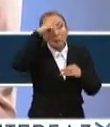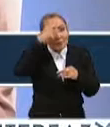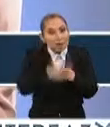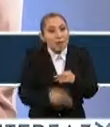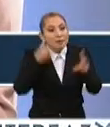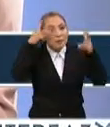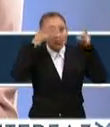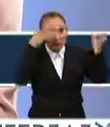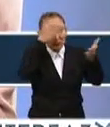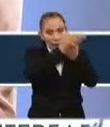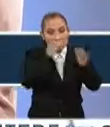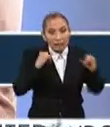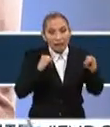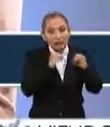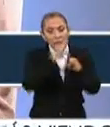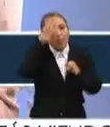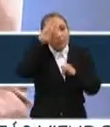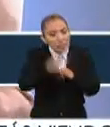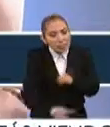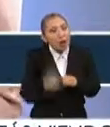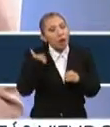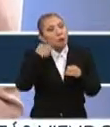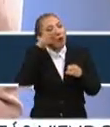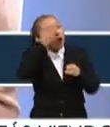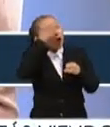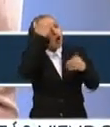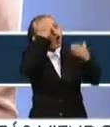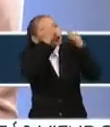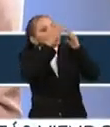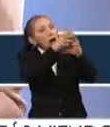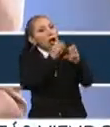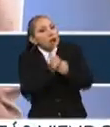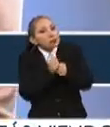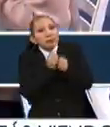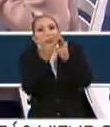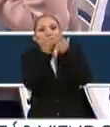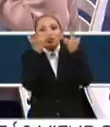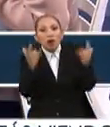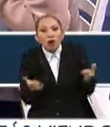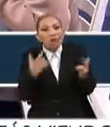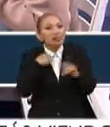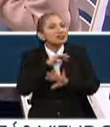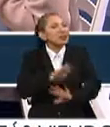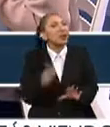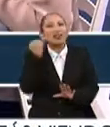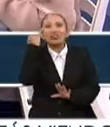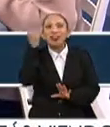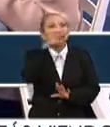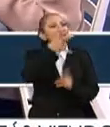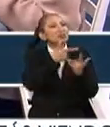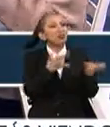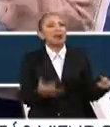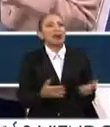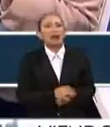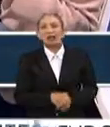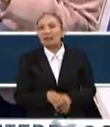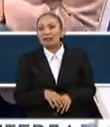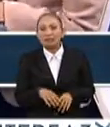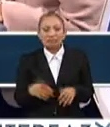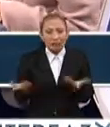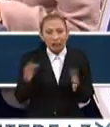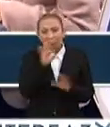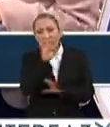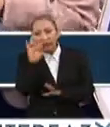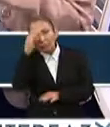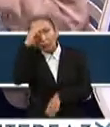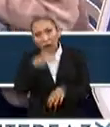nos visite ahí en el instituto verdaderamente se apropie del conocimiento histórico, que nos quitemos además esta idea de que la historia son